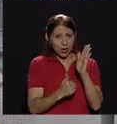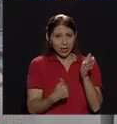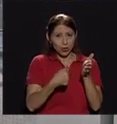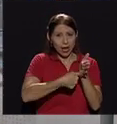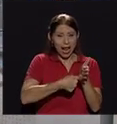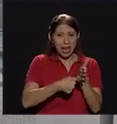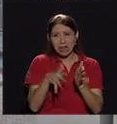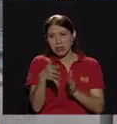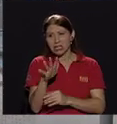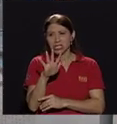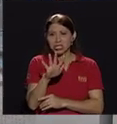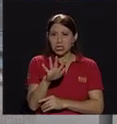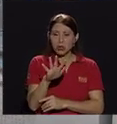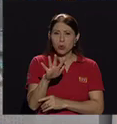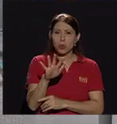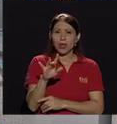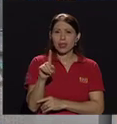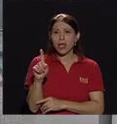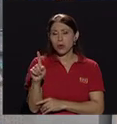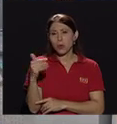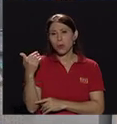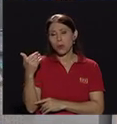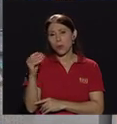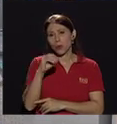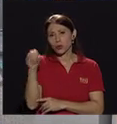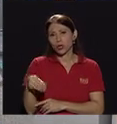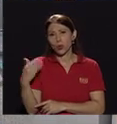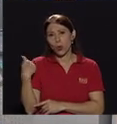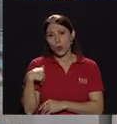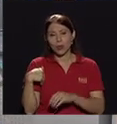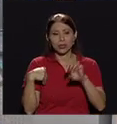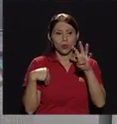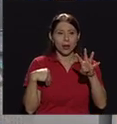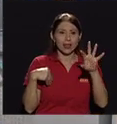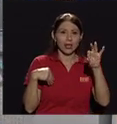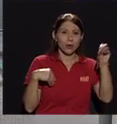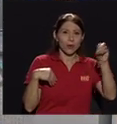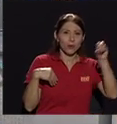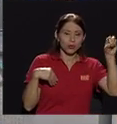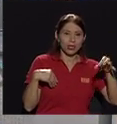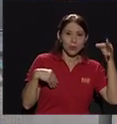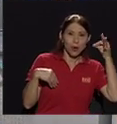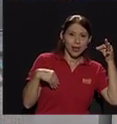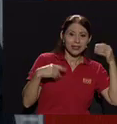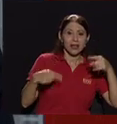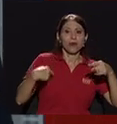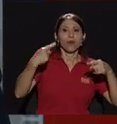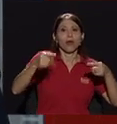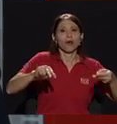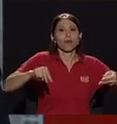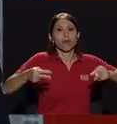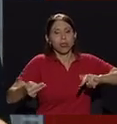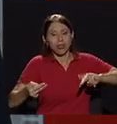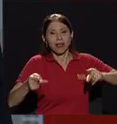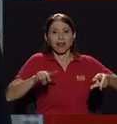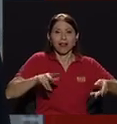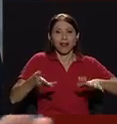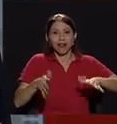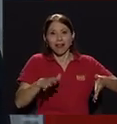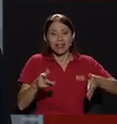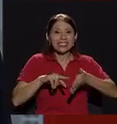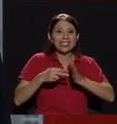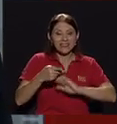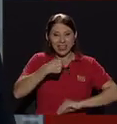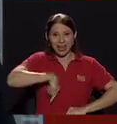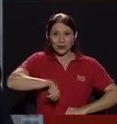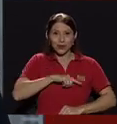hombres, 49% mujeres, en la siguiente se invierte 51% mujeres, es decir,